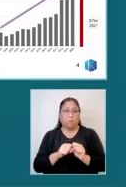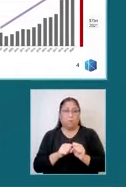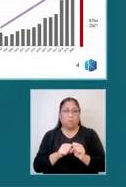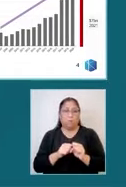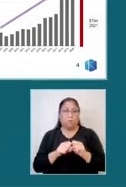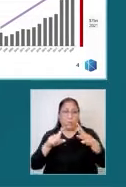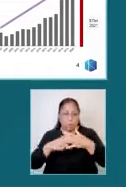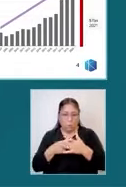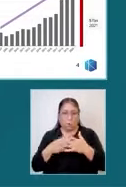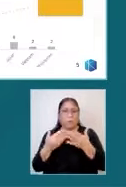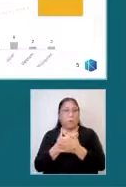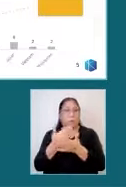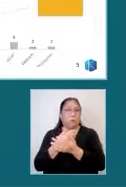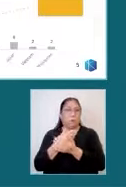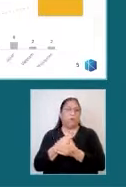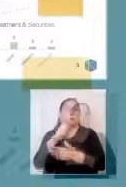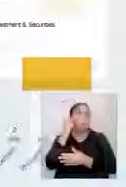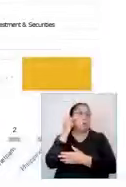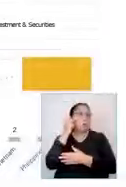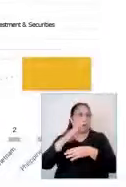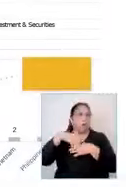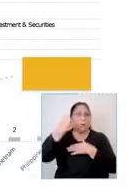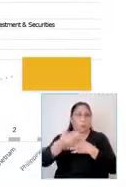emprendimientos de Corea. Siguiente diapositiva.